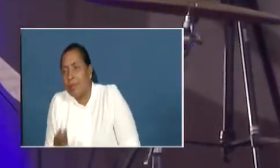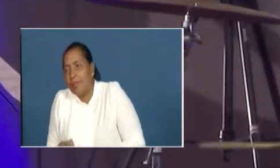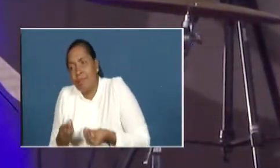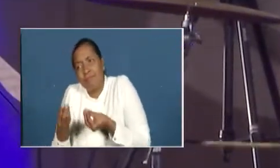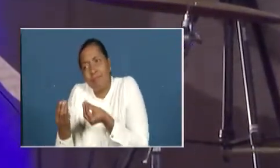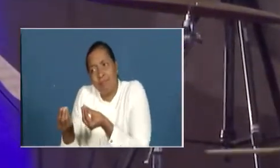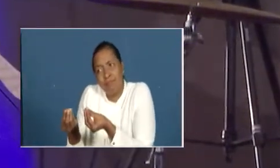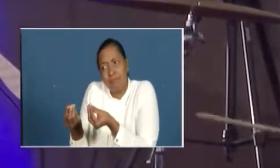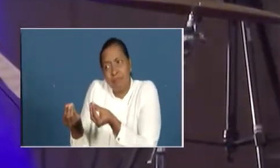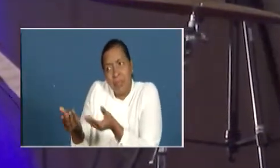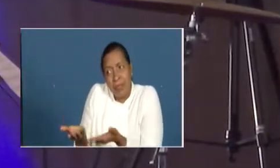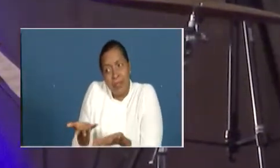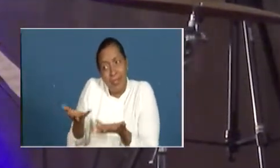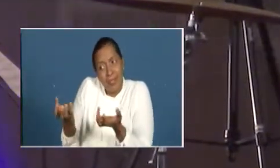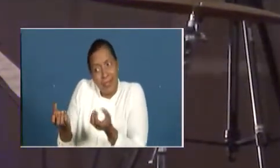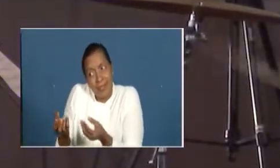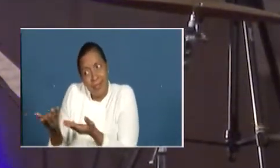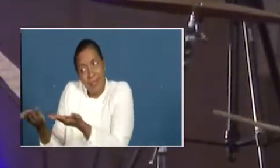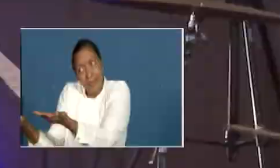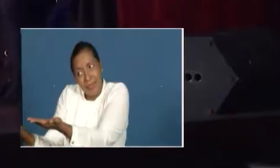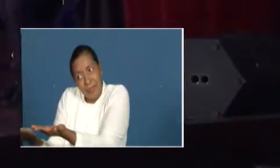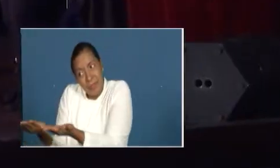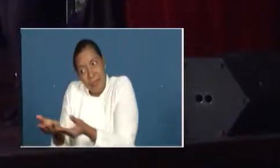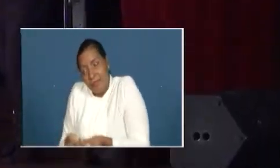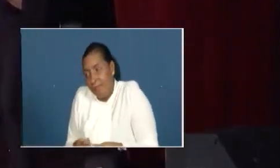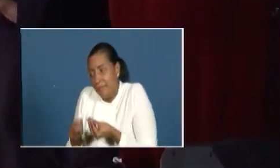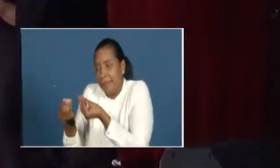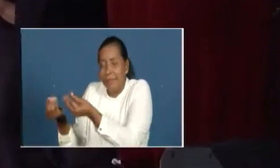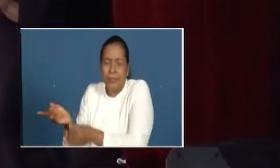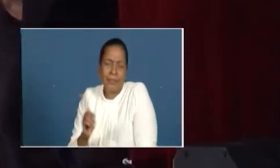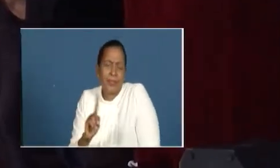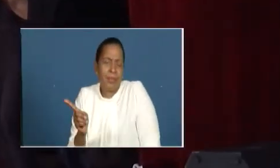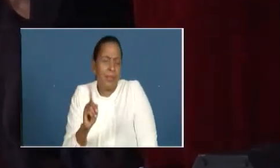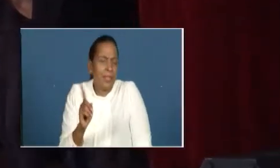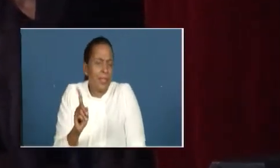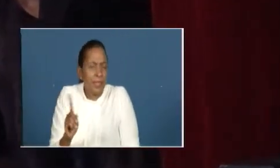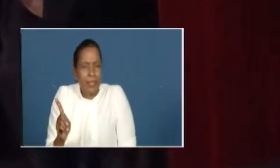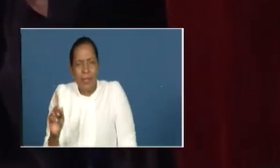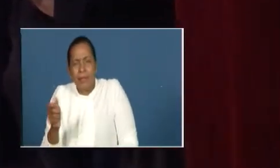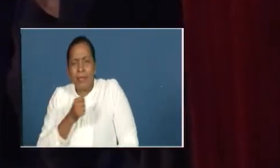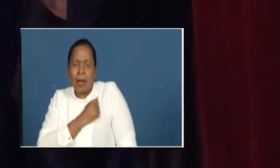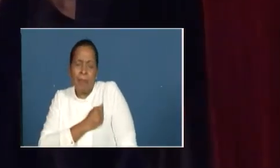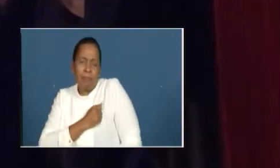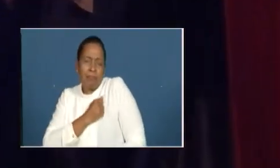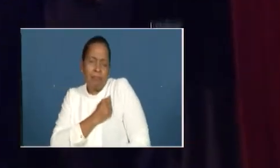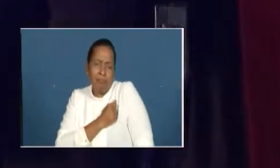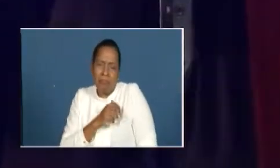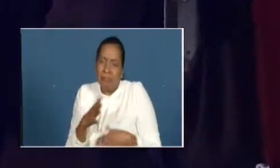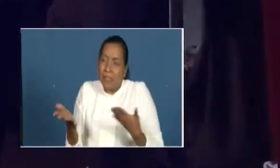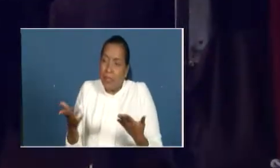quieres recuperar. No me queda más que ser sincero.